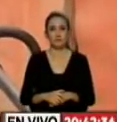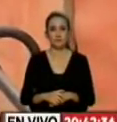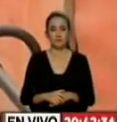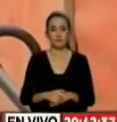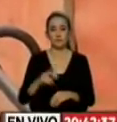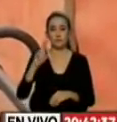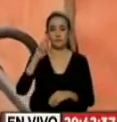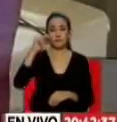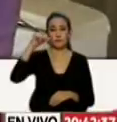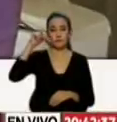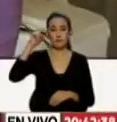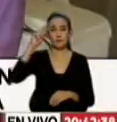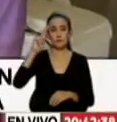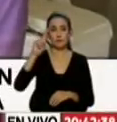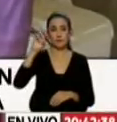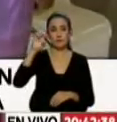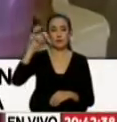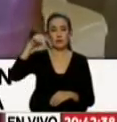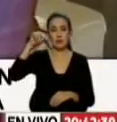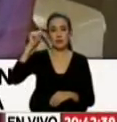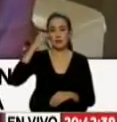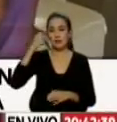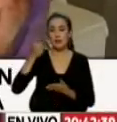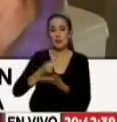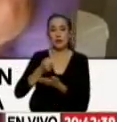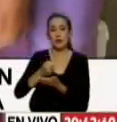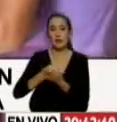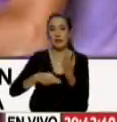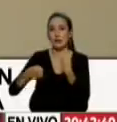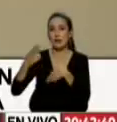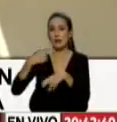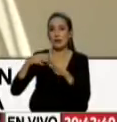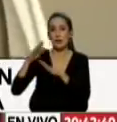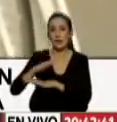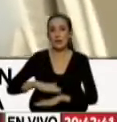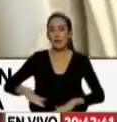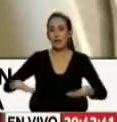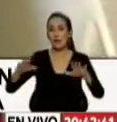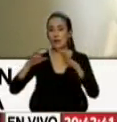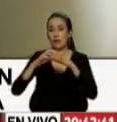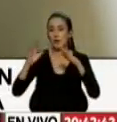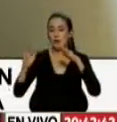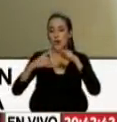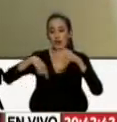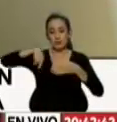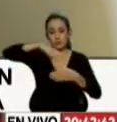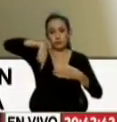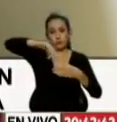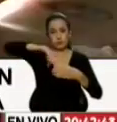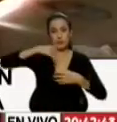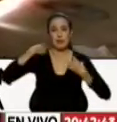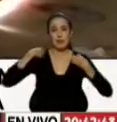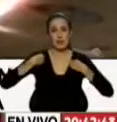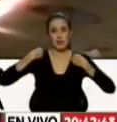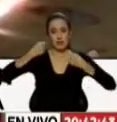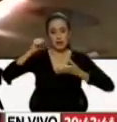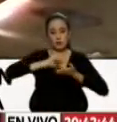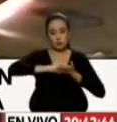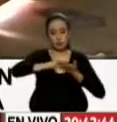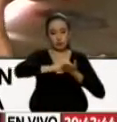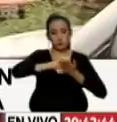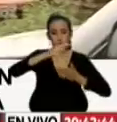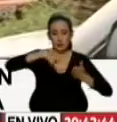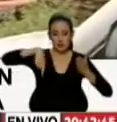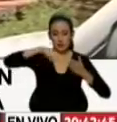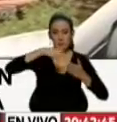René Benavides, de 75 años, alquila lavadoras para sustentar su hogar, actividad que no ha podido realizar en los últimos